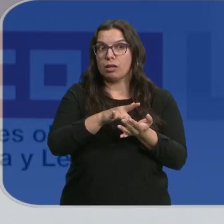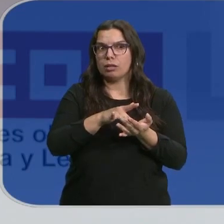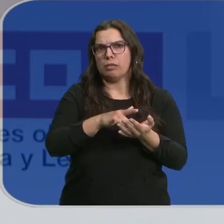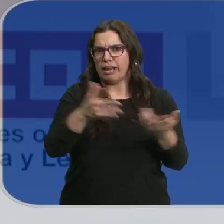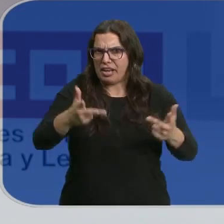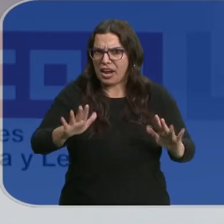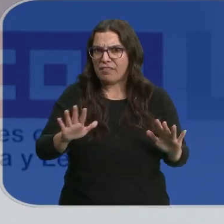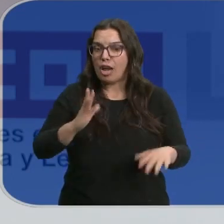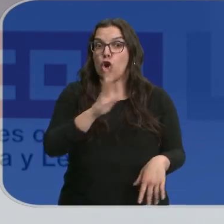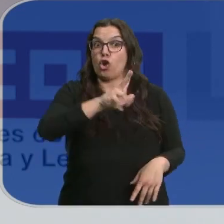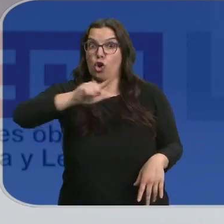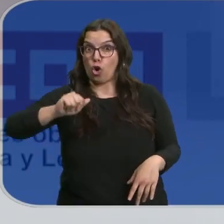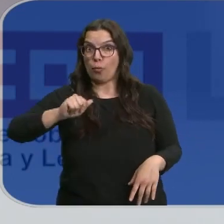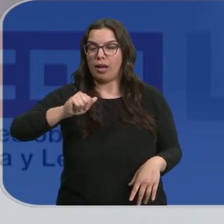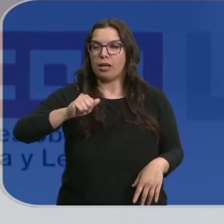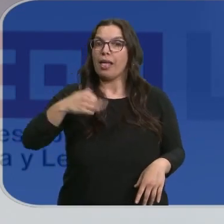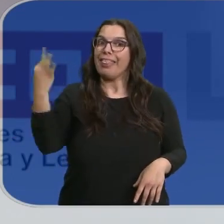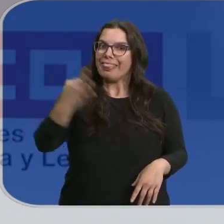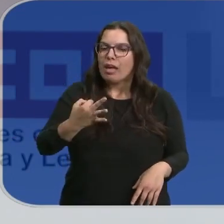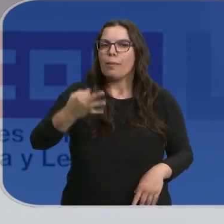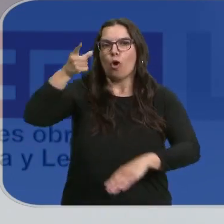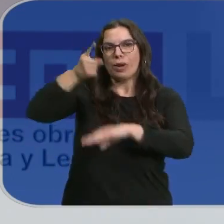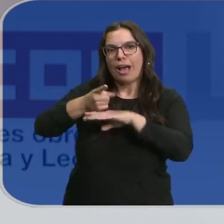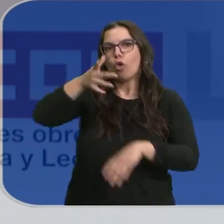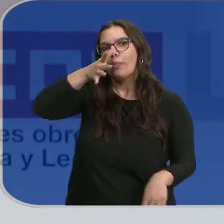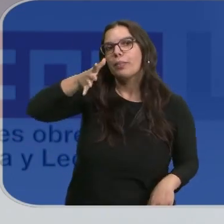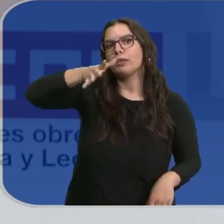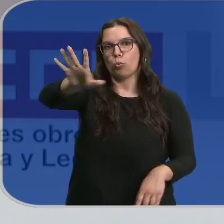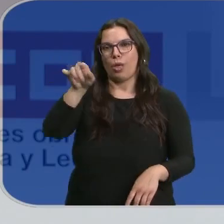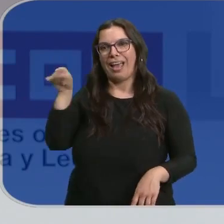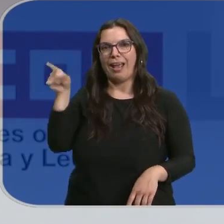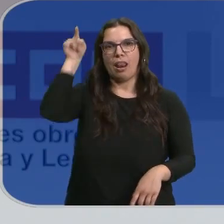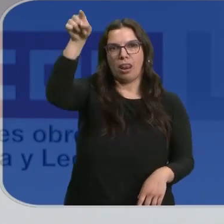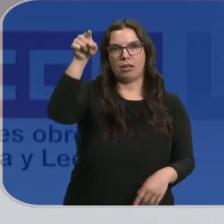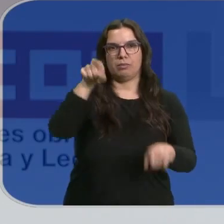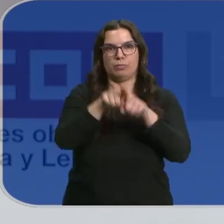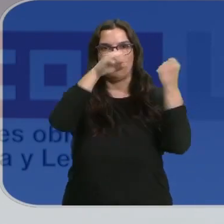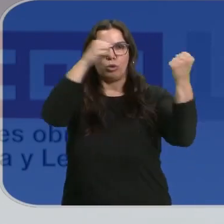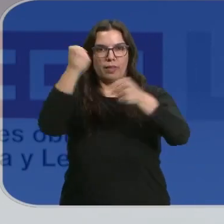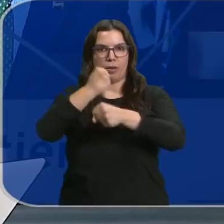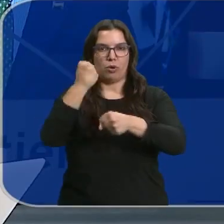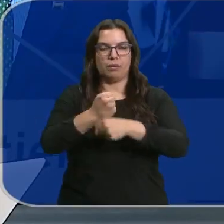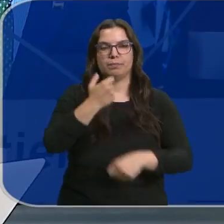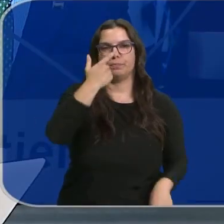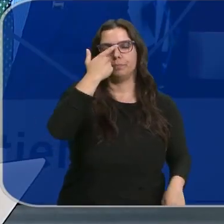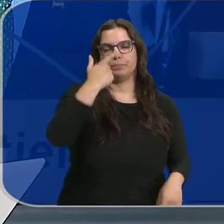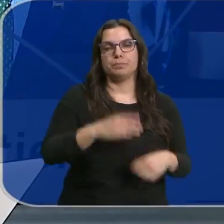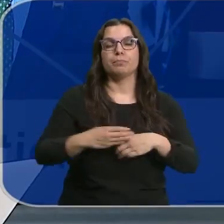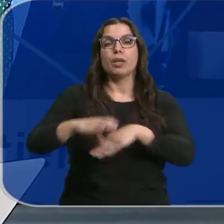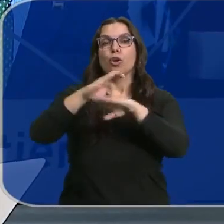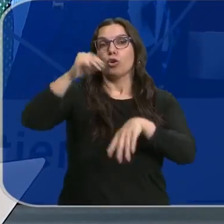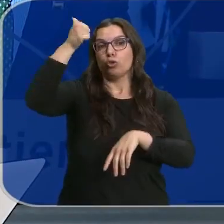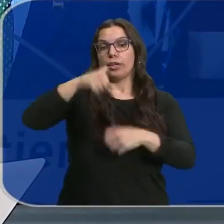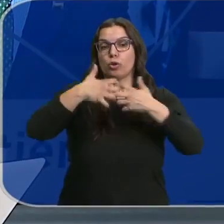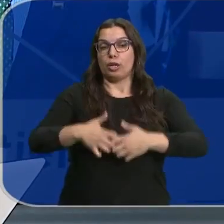esta magnitud de robar en una organización, tiene la obligación de ponerlo en conocimiento de la autoridad laboral. El consejero de Industria,